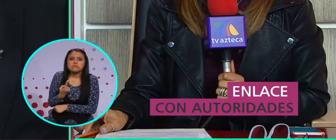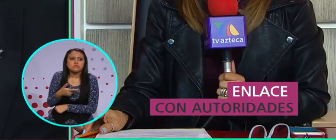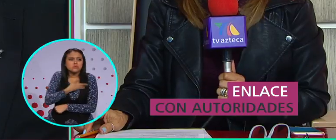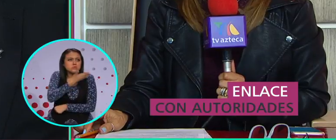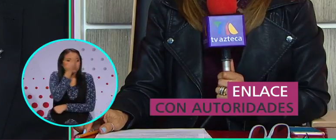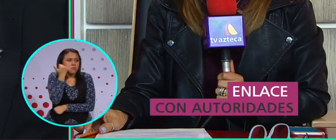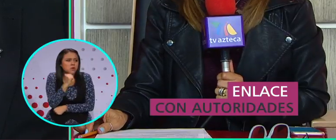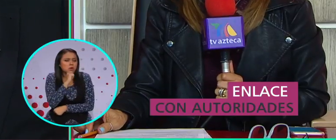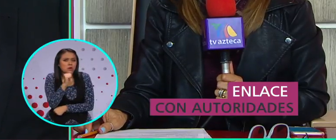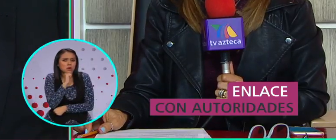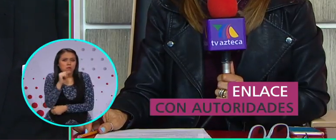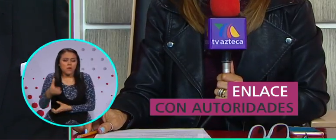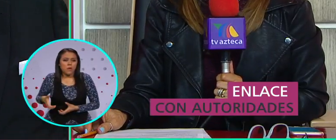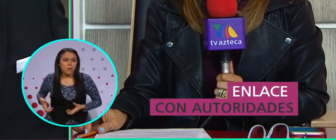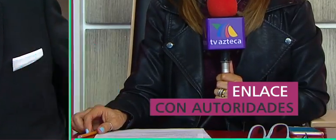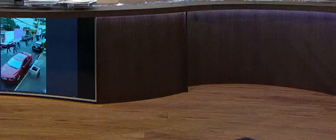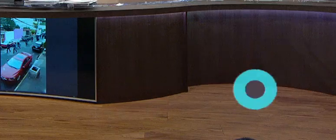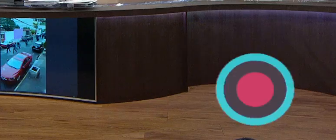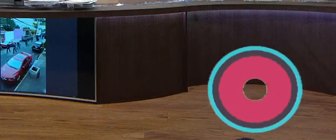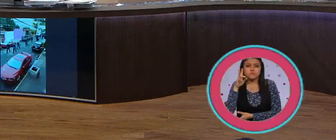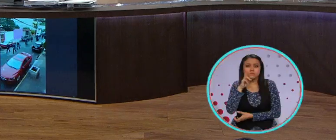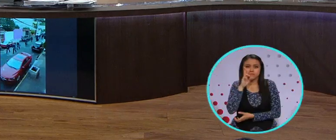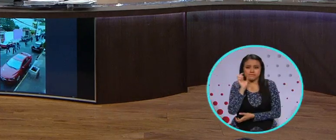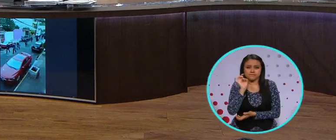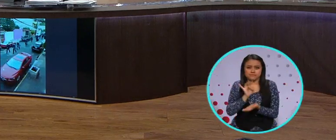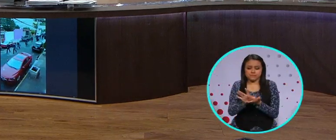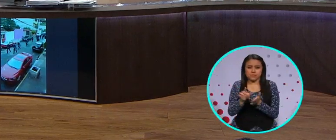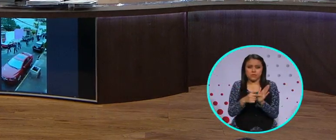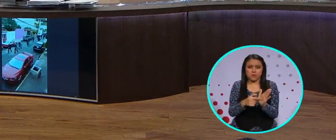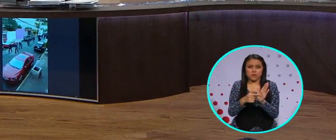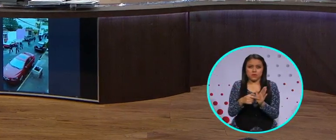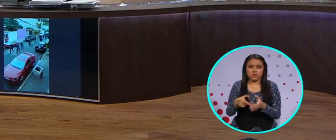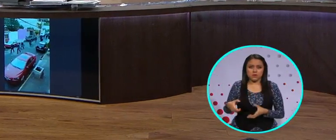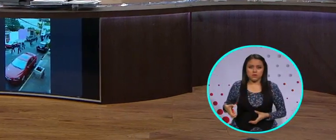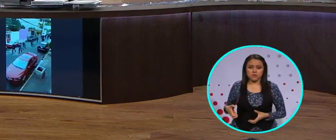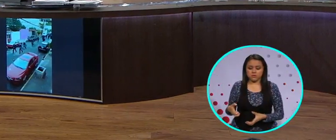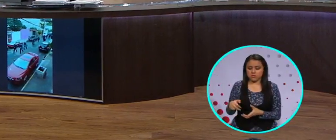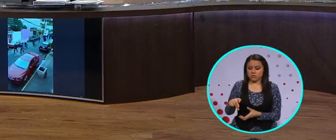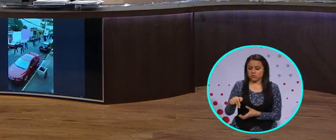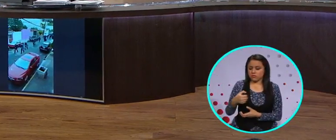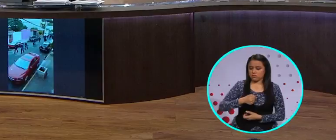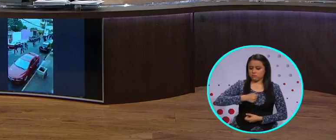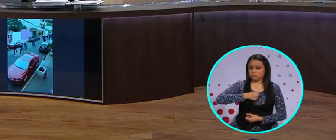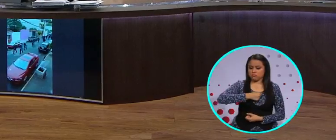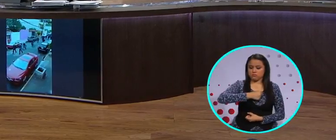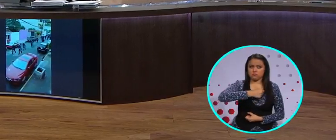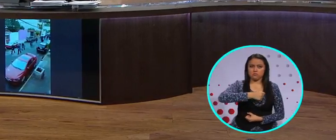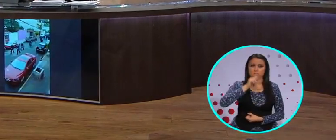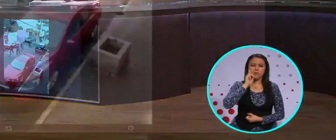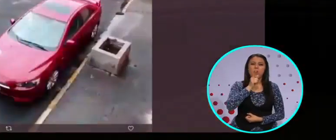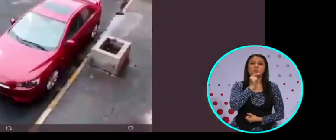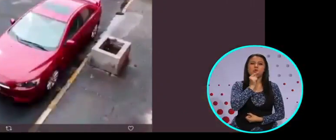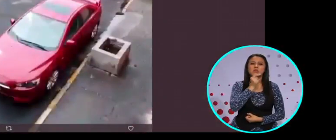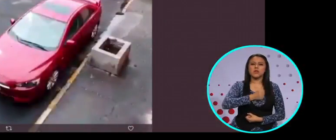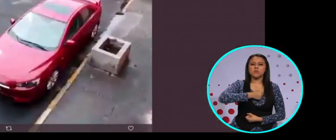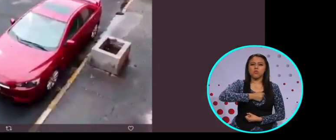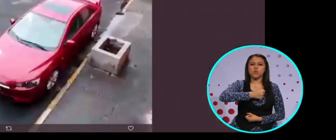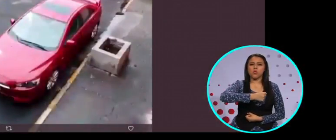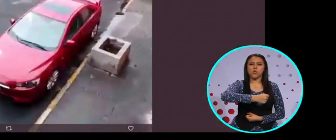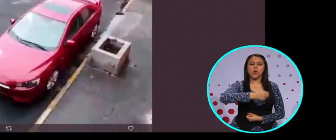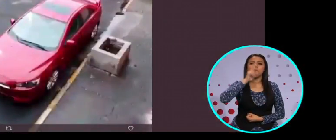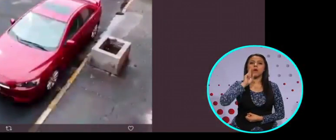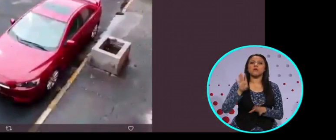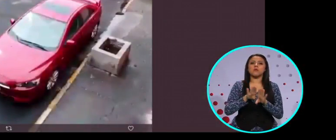granaderos van por avenidas este no no principales ahí se alcanzan a ver los los granaderos como